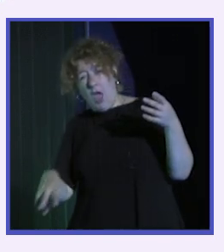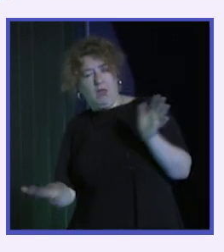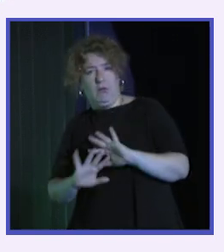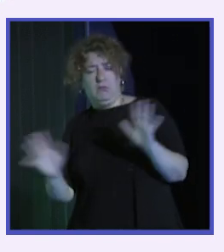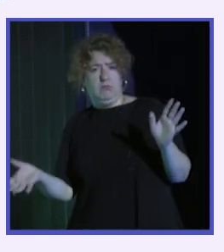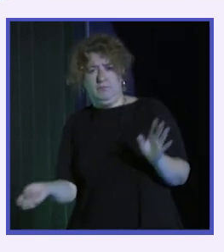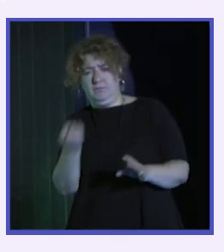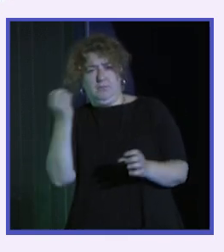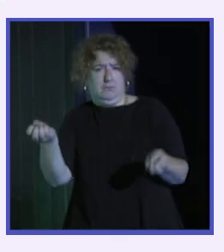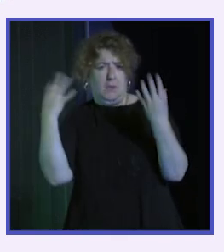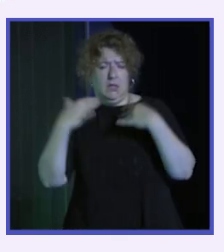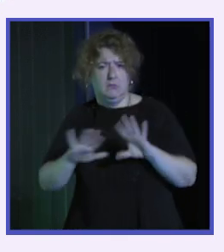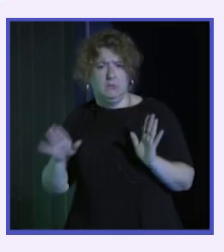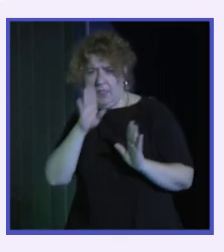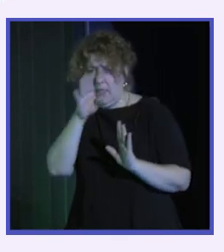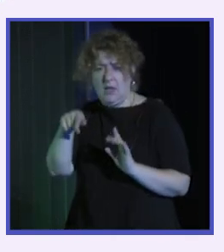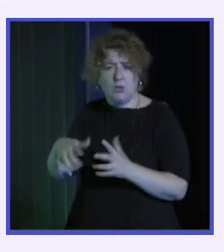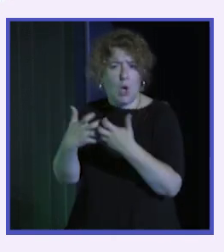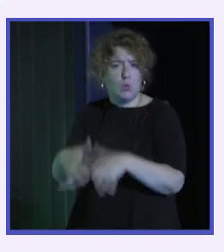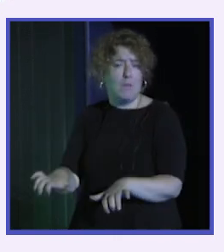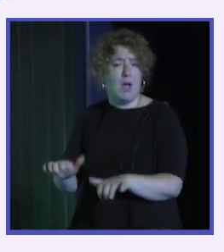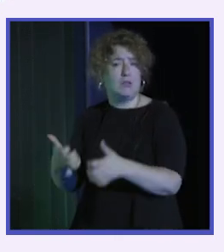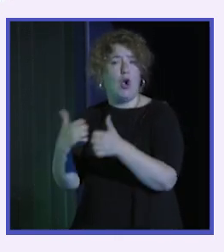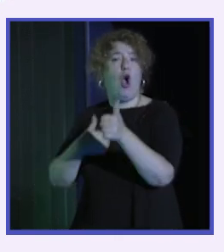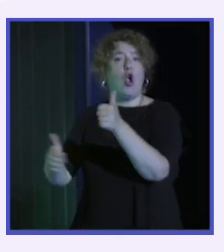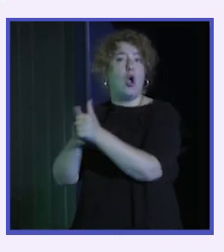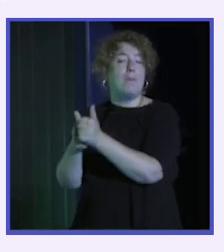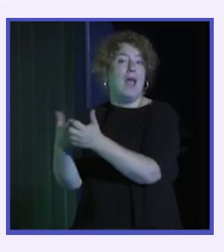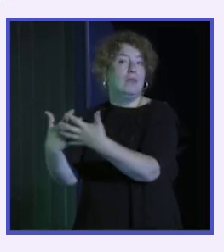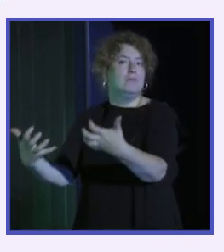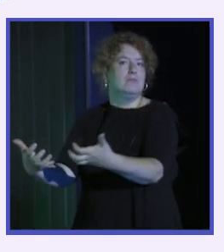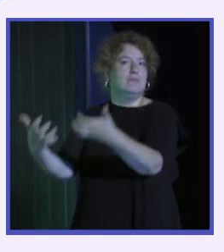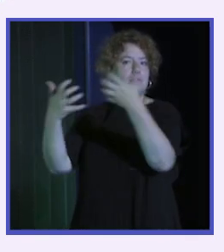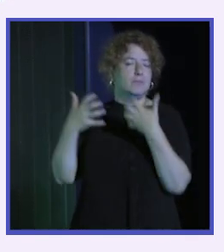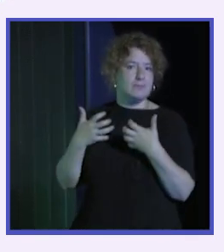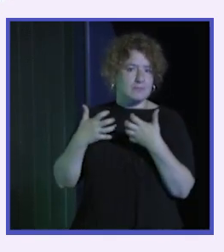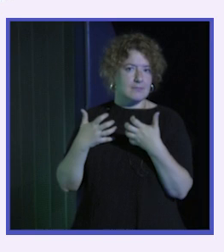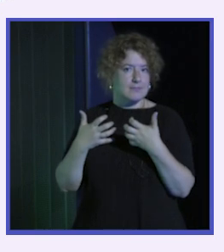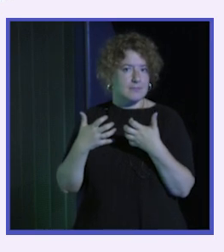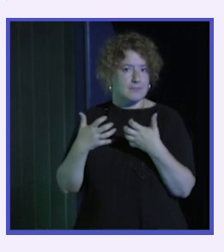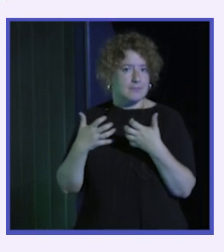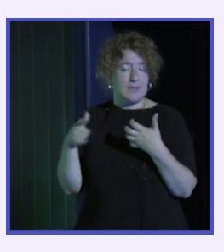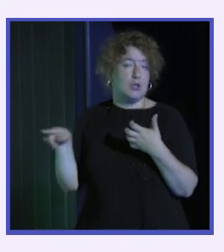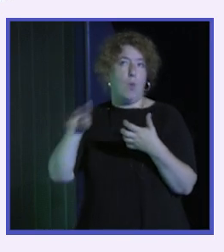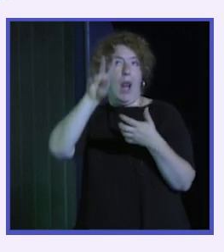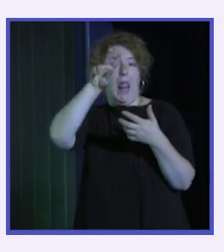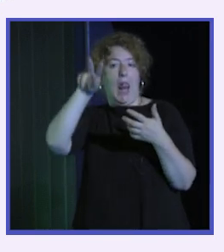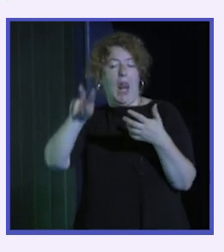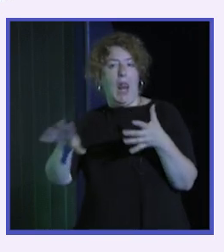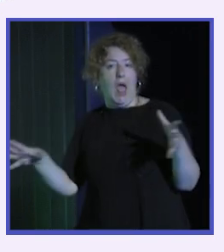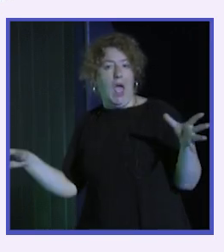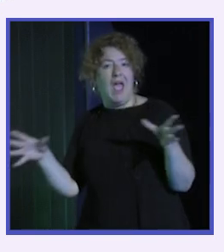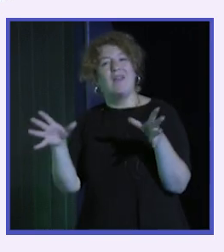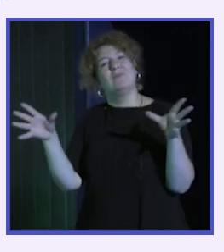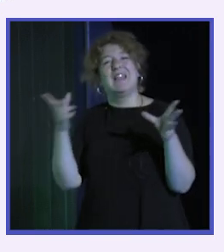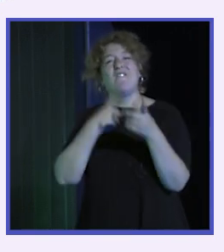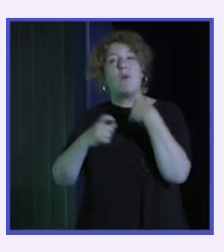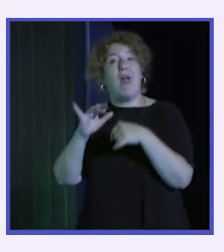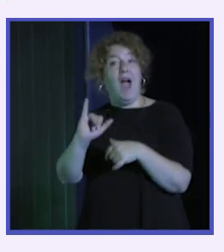información. Automáticamente Copilot entiende el correo, se lo lee y extrae la